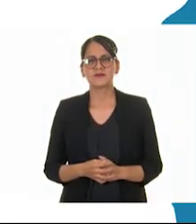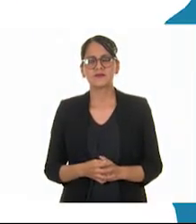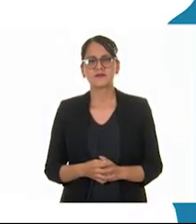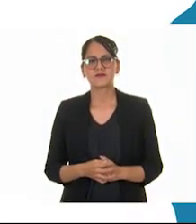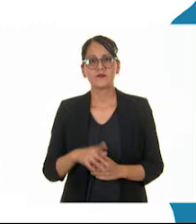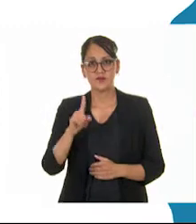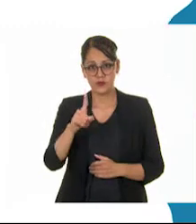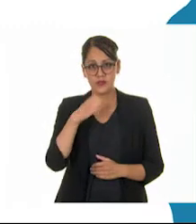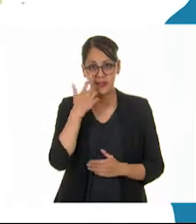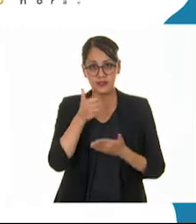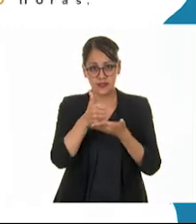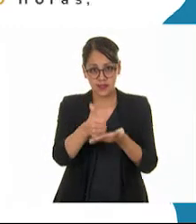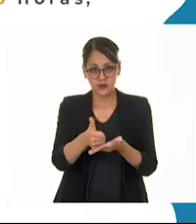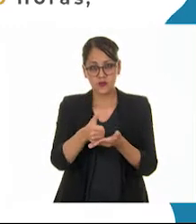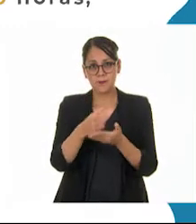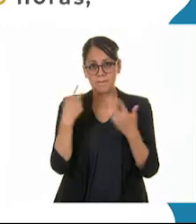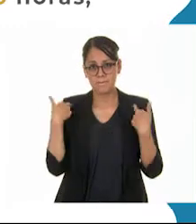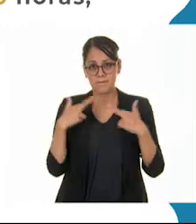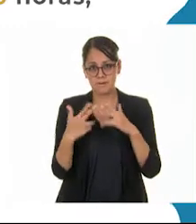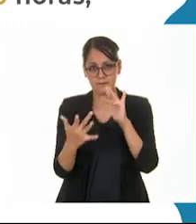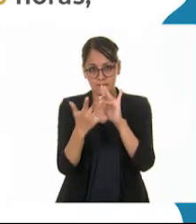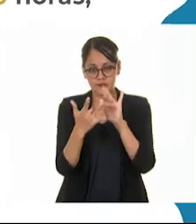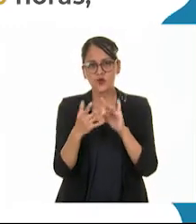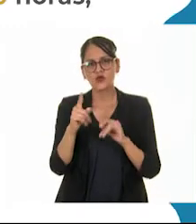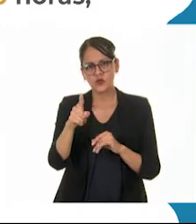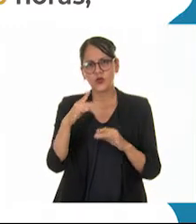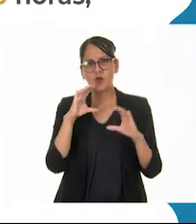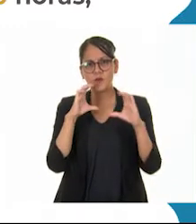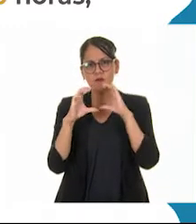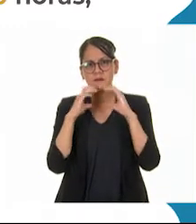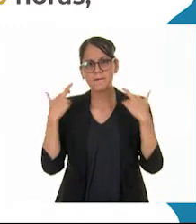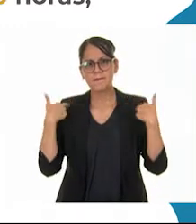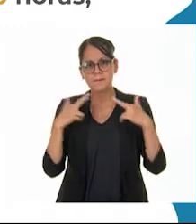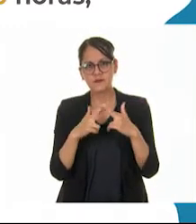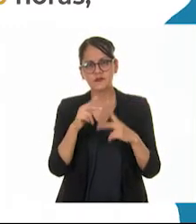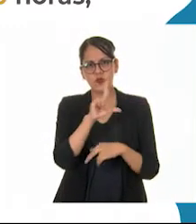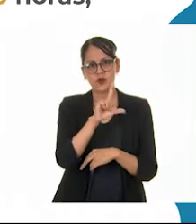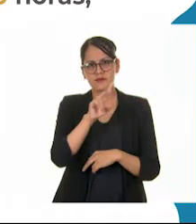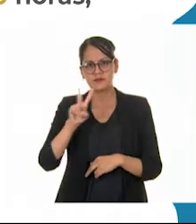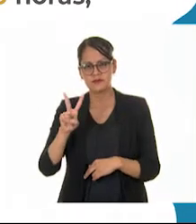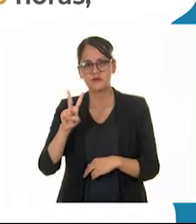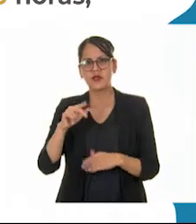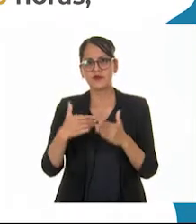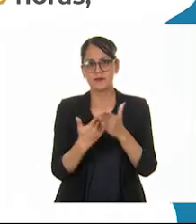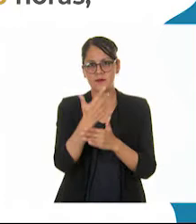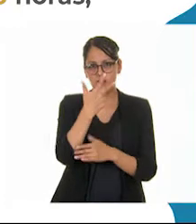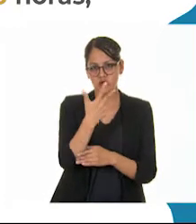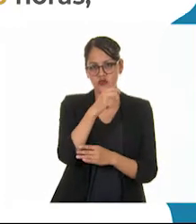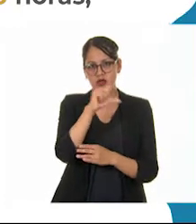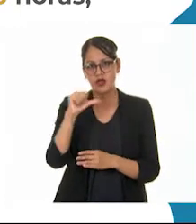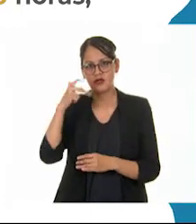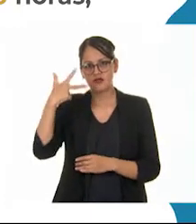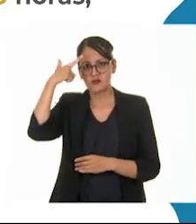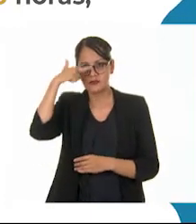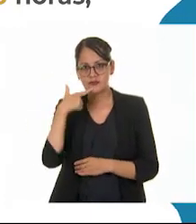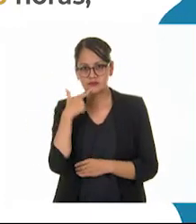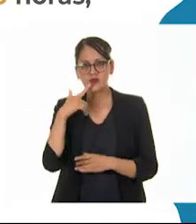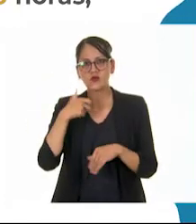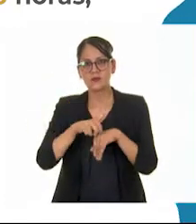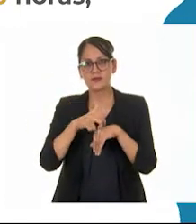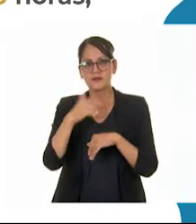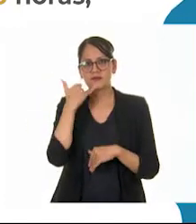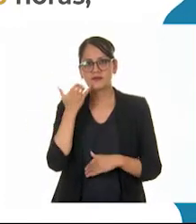Para solicitar apoyo pedagógico, comunícate con maestras y maestros de lunes a viernes de 8 a 20 horas al